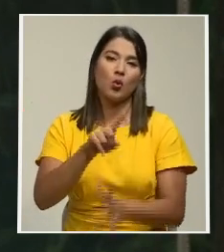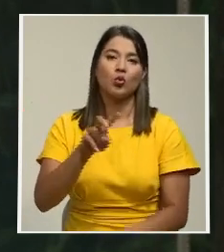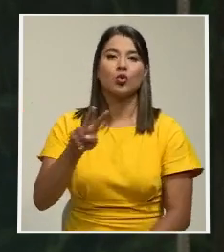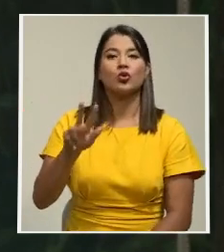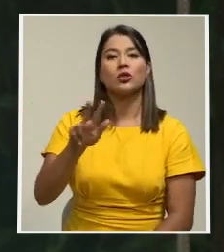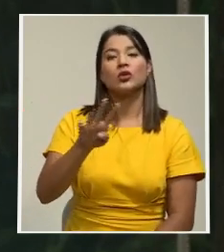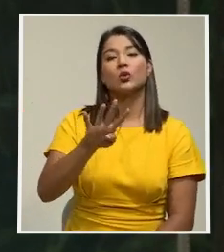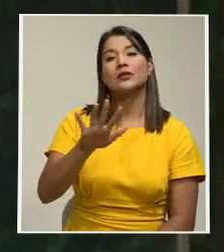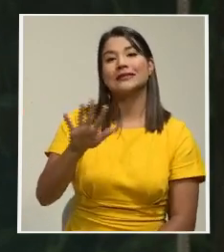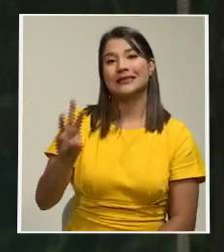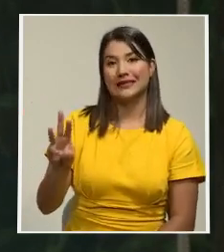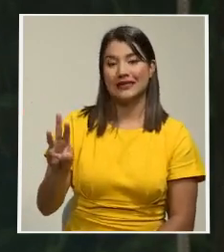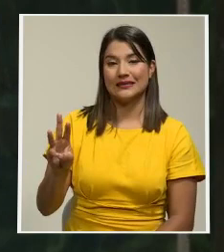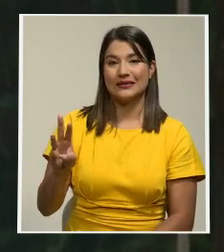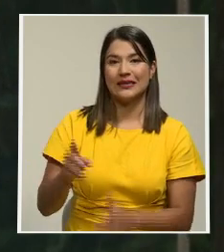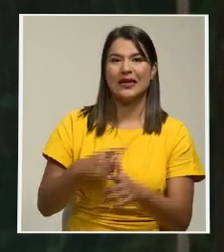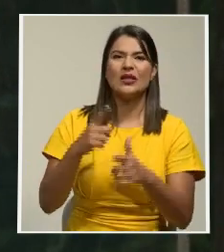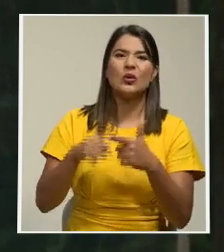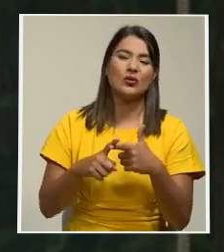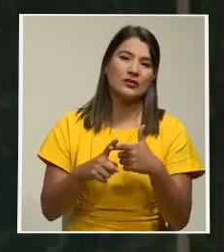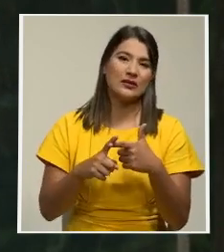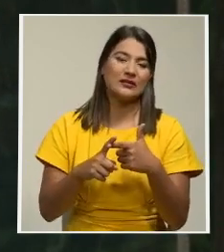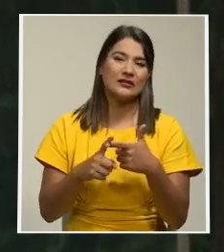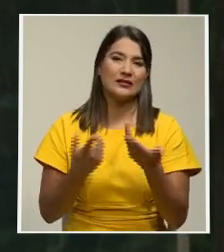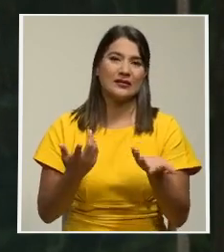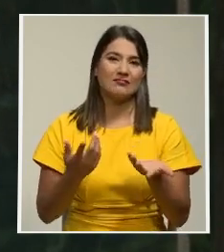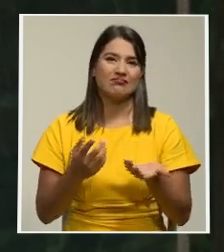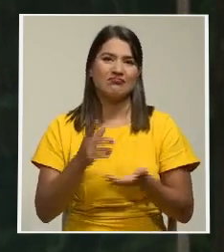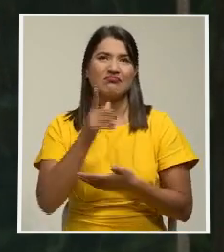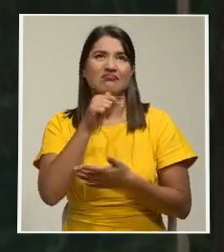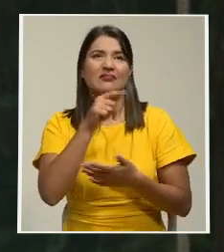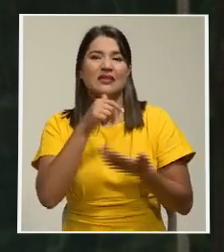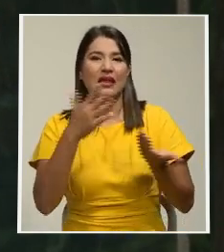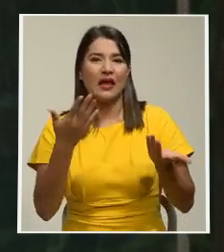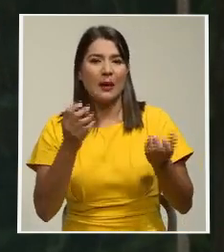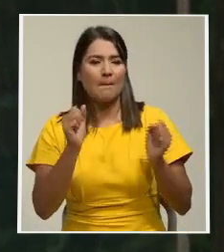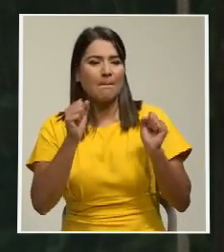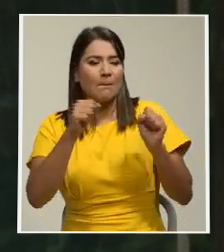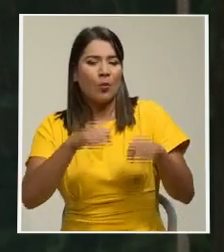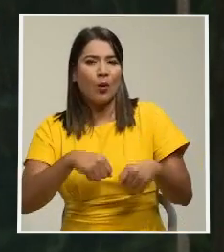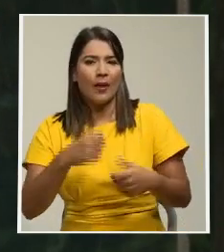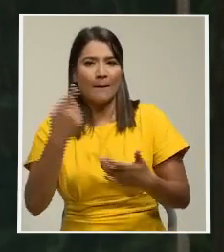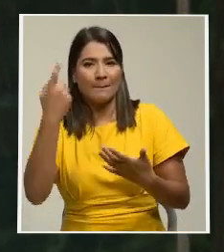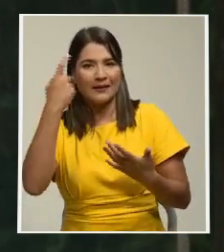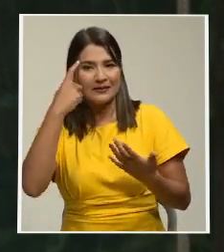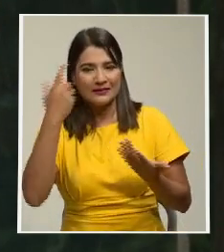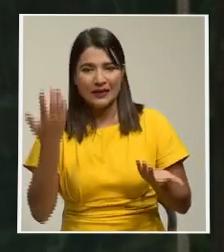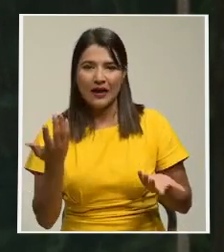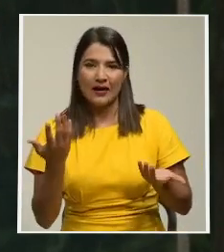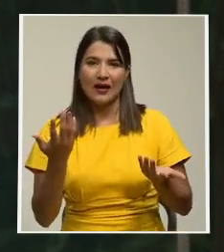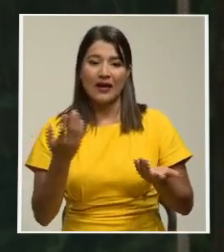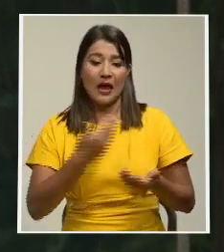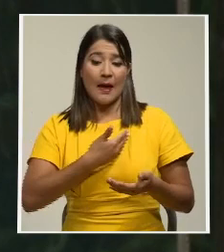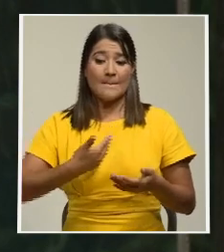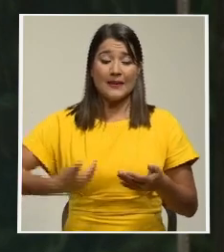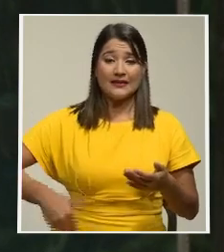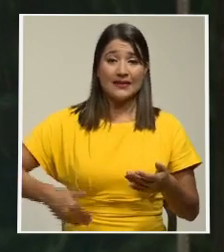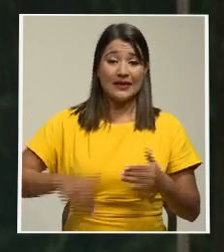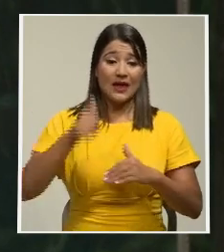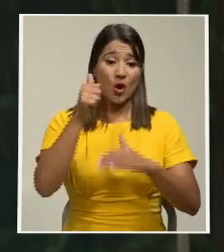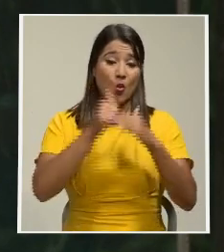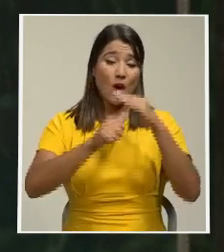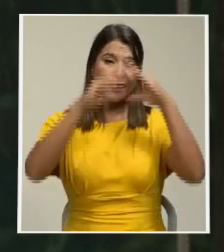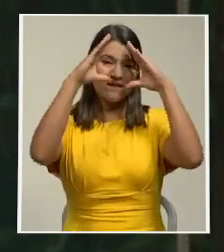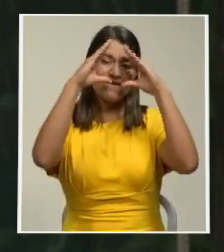5, 6. ¿A quién se le va a ocurrir que el señor presidente guarda los secretos y la información del Estado de